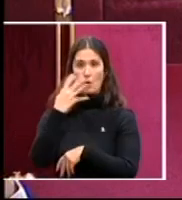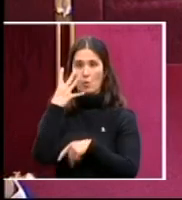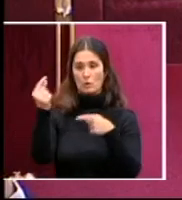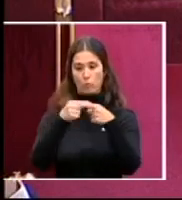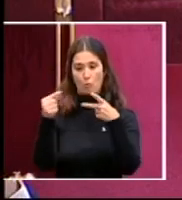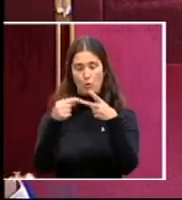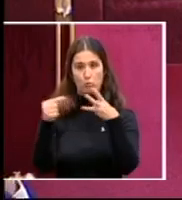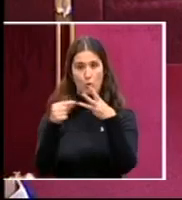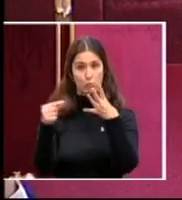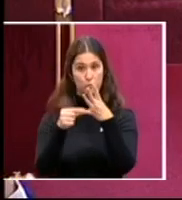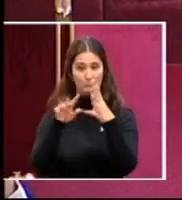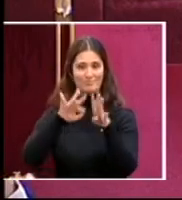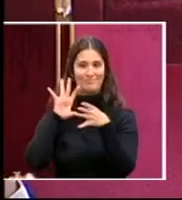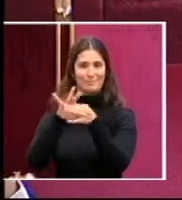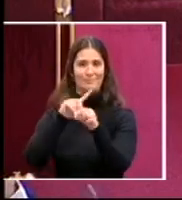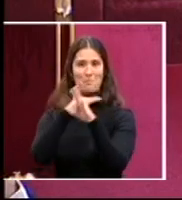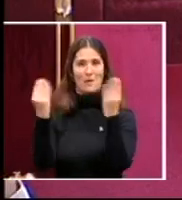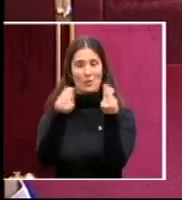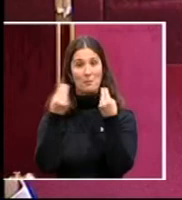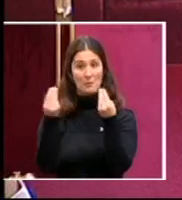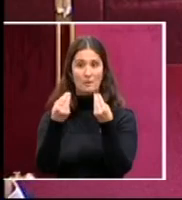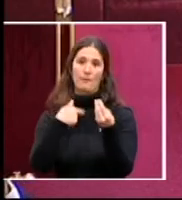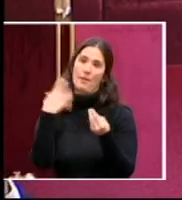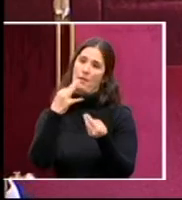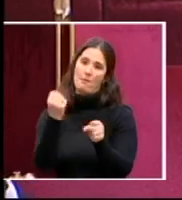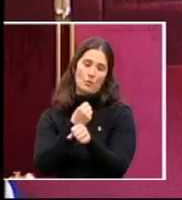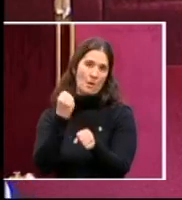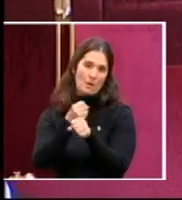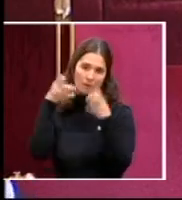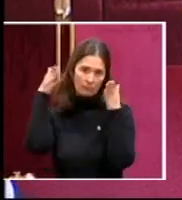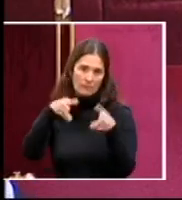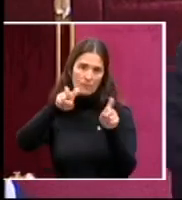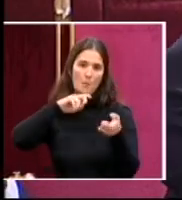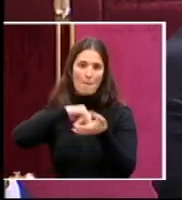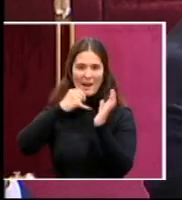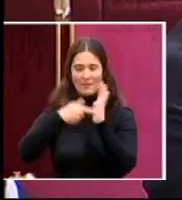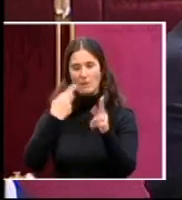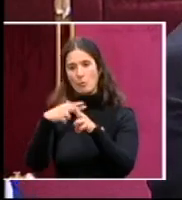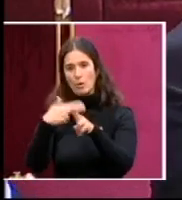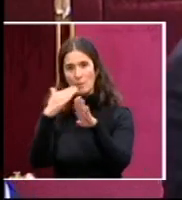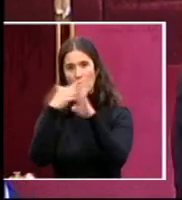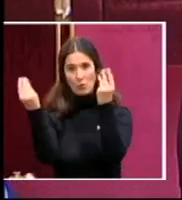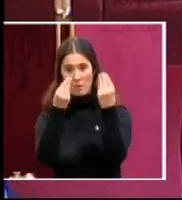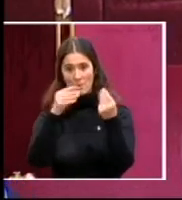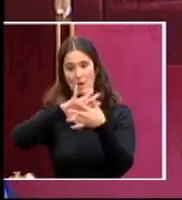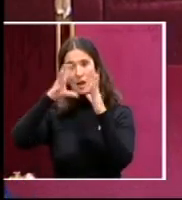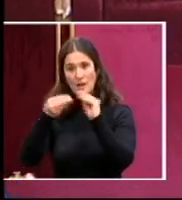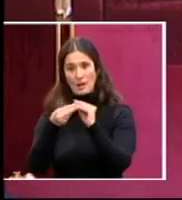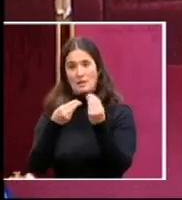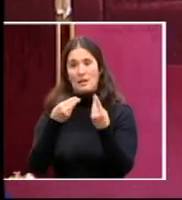puntos relacionados con el medio ambiente y que debemos de trabajar sobre ellos, como es planificar las políticas medioambientales para optar a